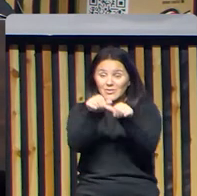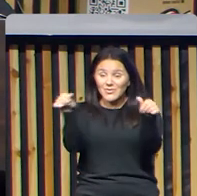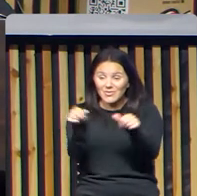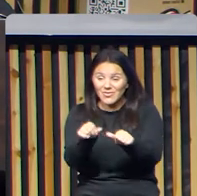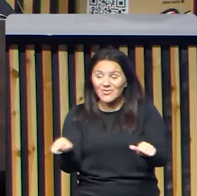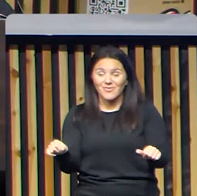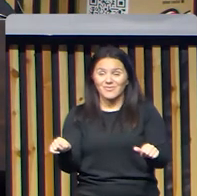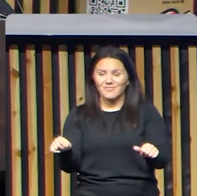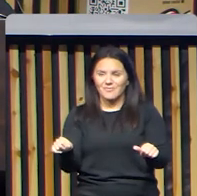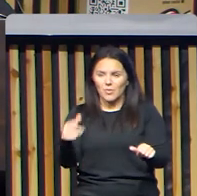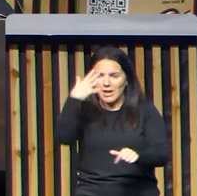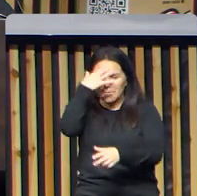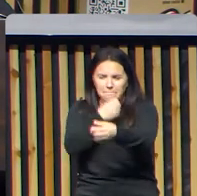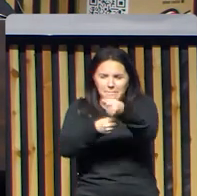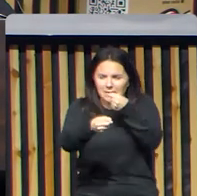antipático